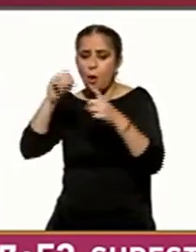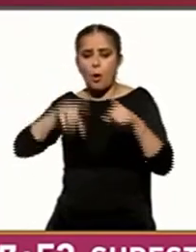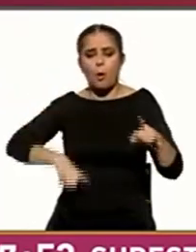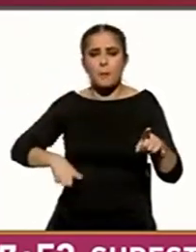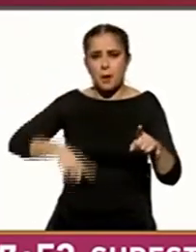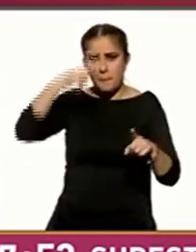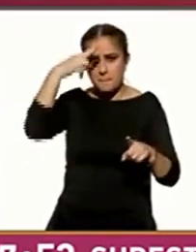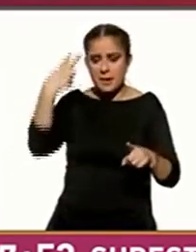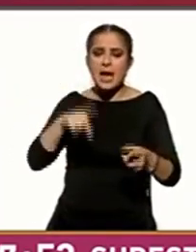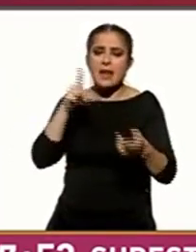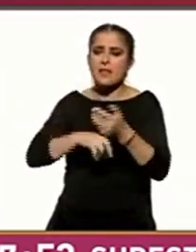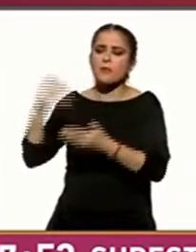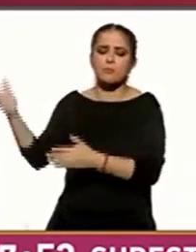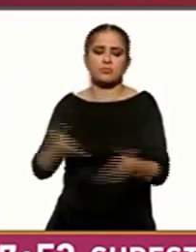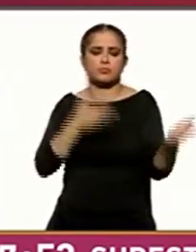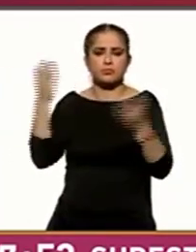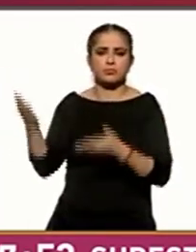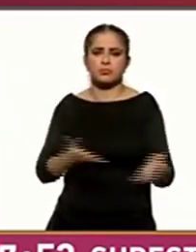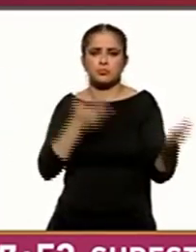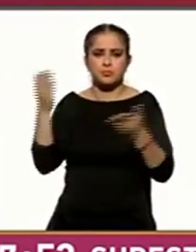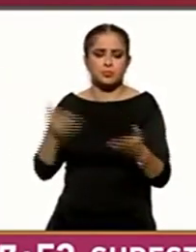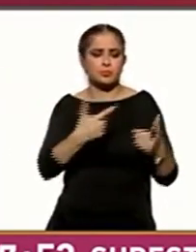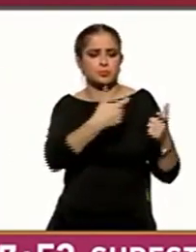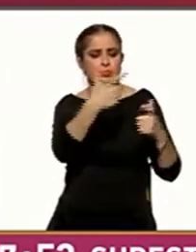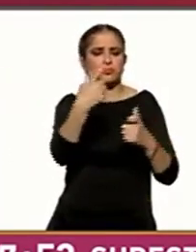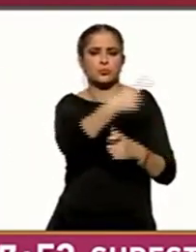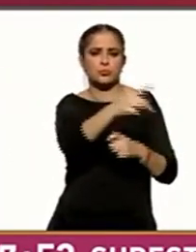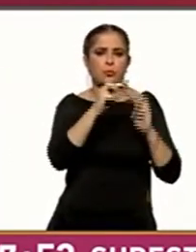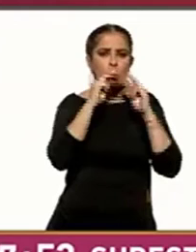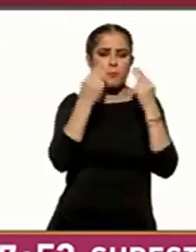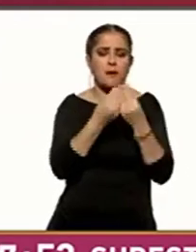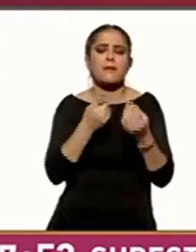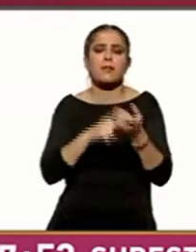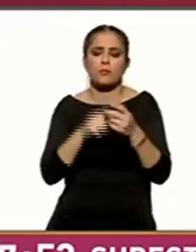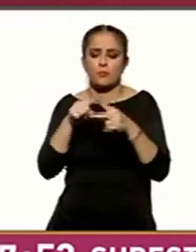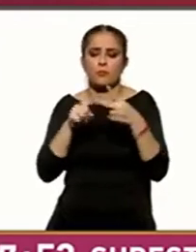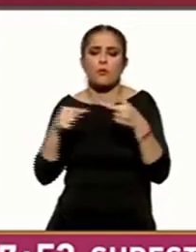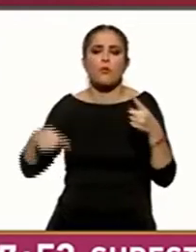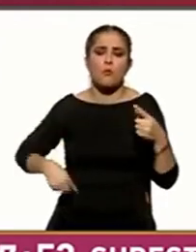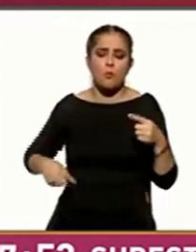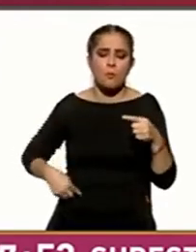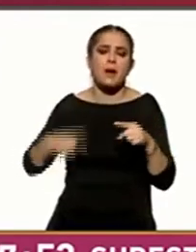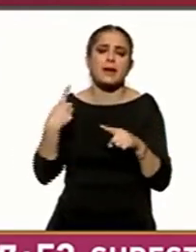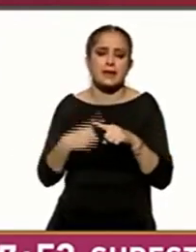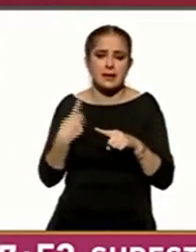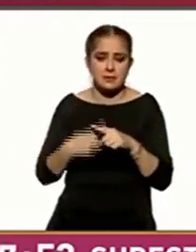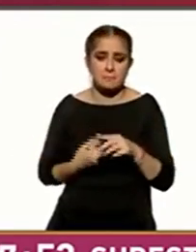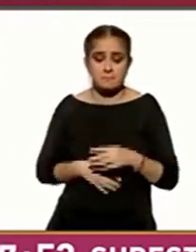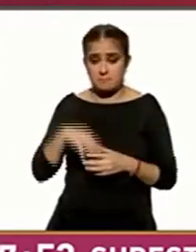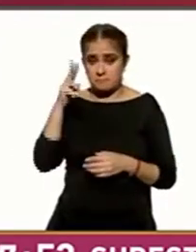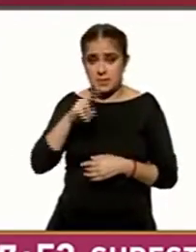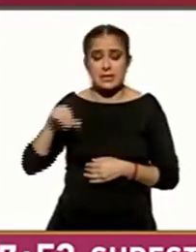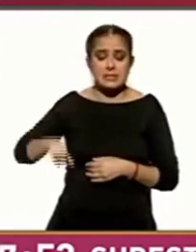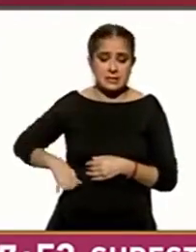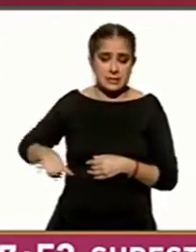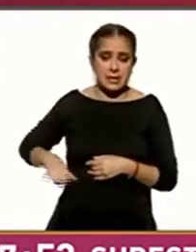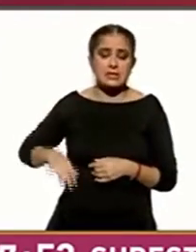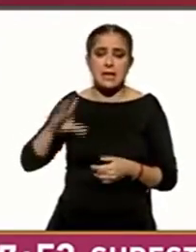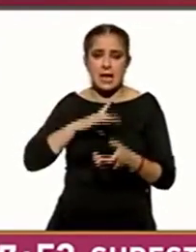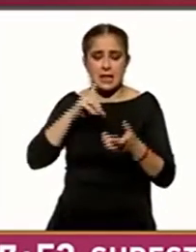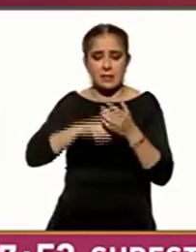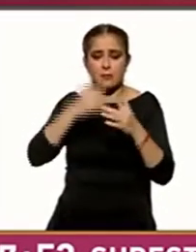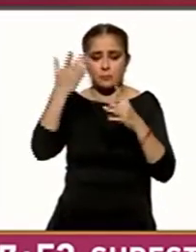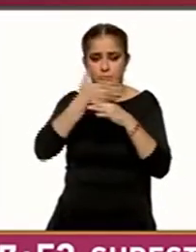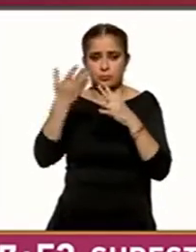mexicano por permitir que pasen? Y es interesante cómo se ha dividido a tercios a lo largo